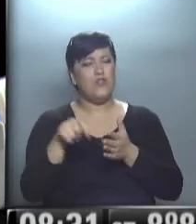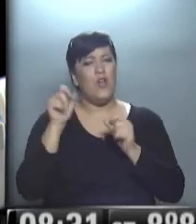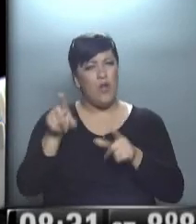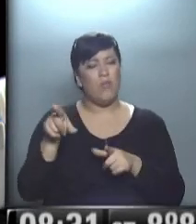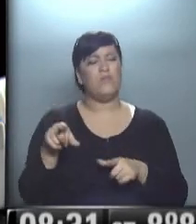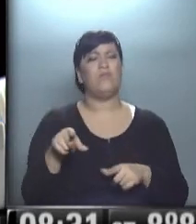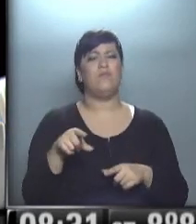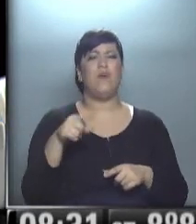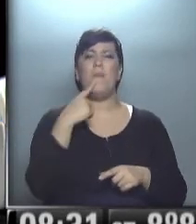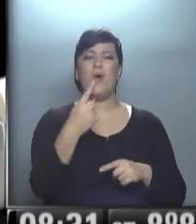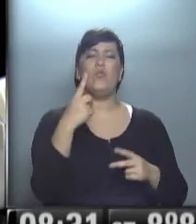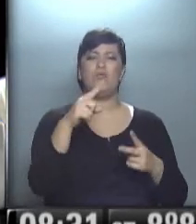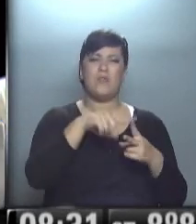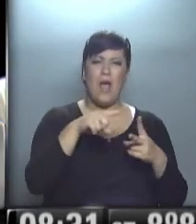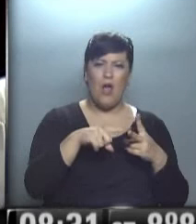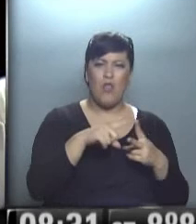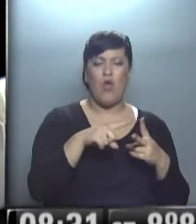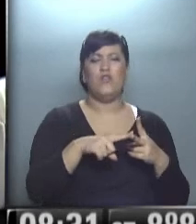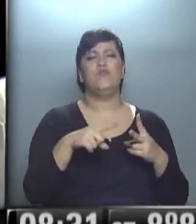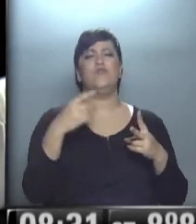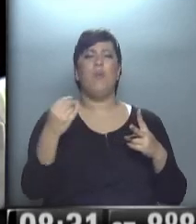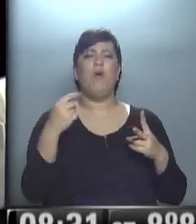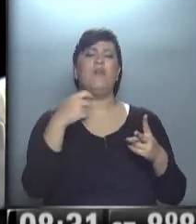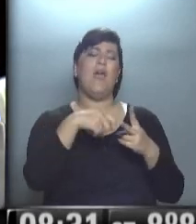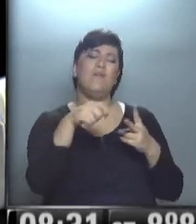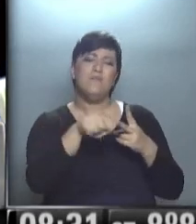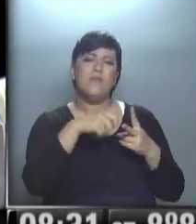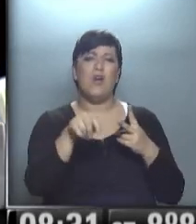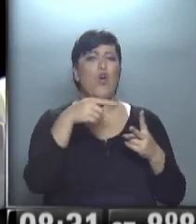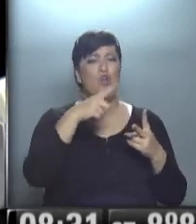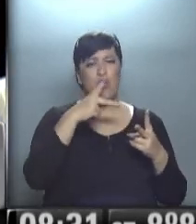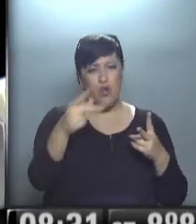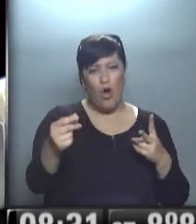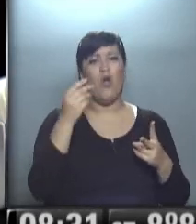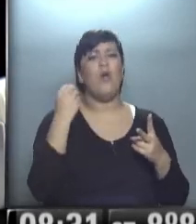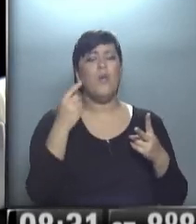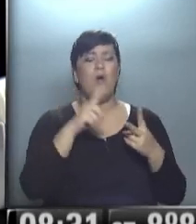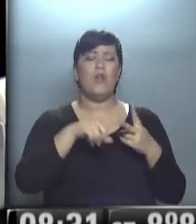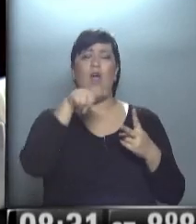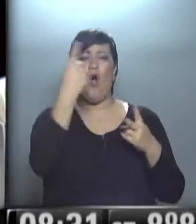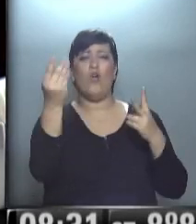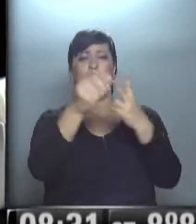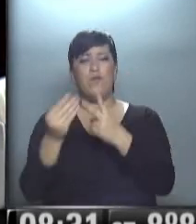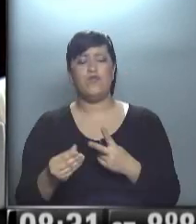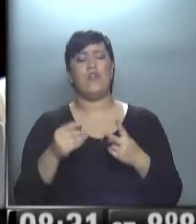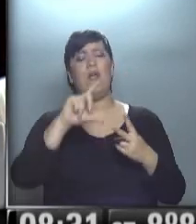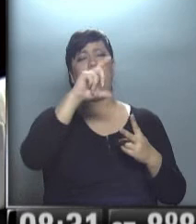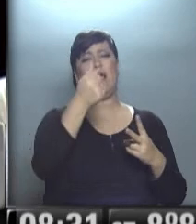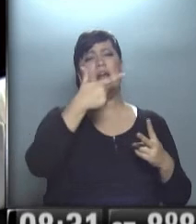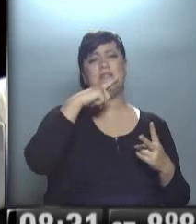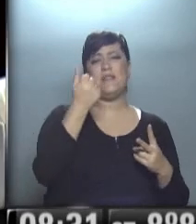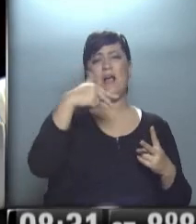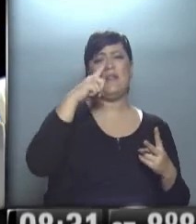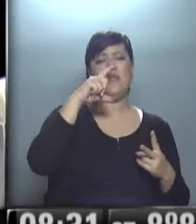las preguntas son 2 porque se negaron los roles a los demás productores y porque los diversos funcionarios tanto casamiquela como